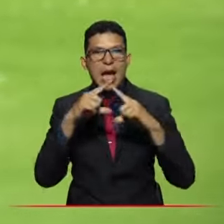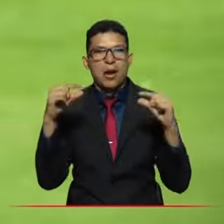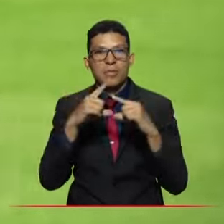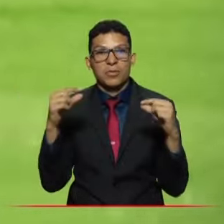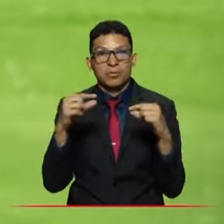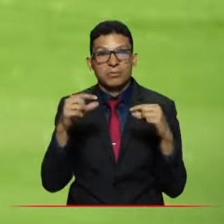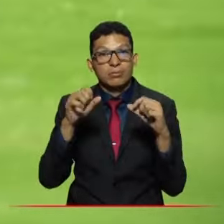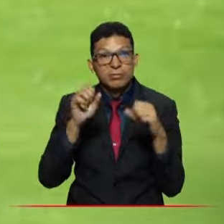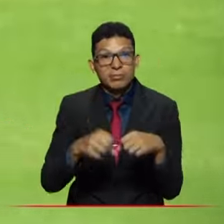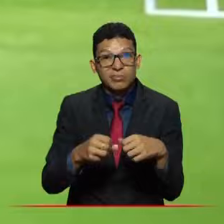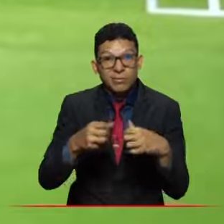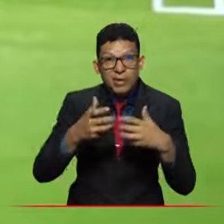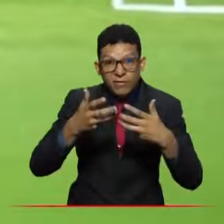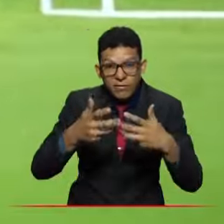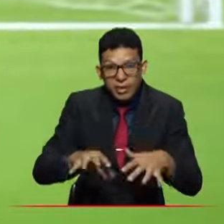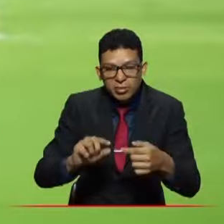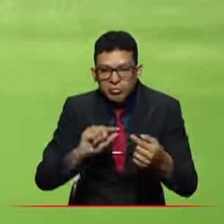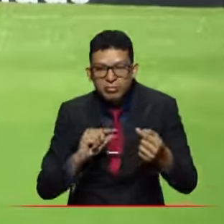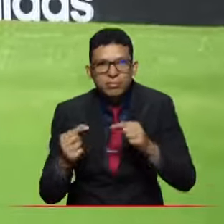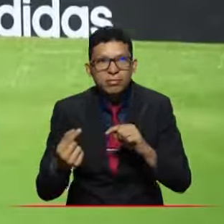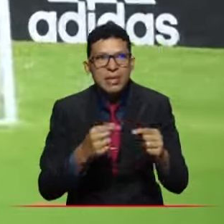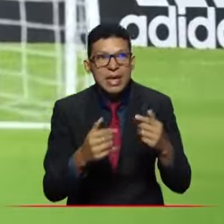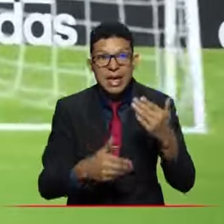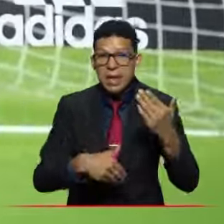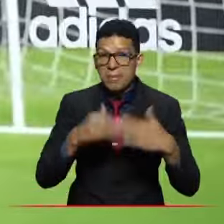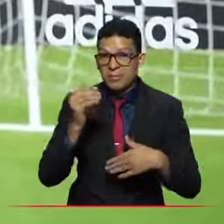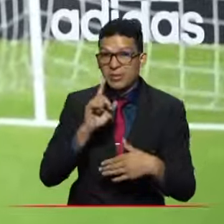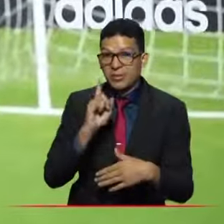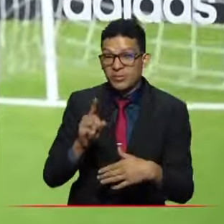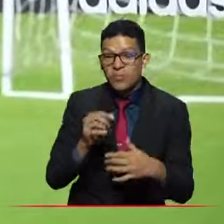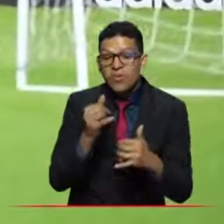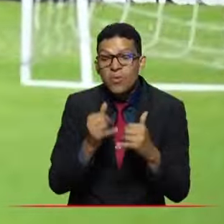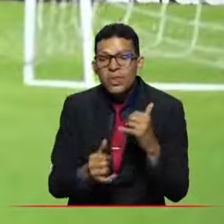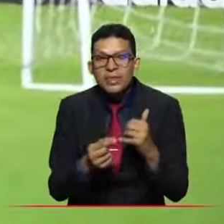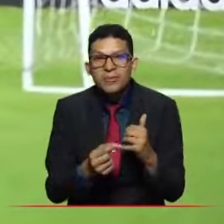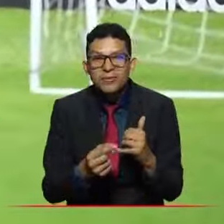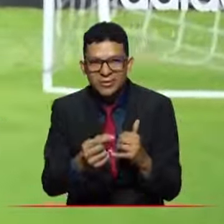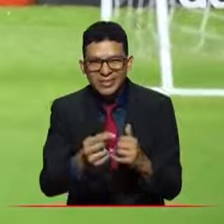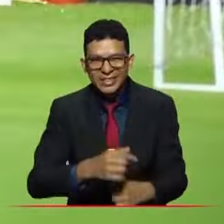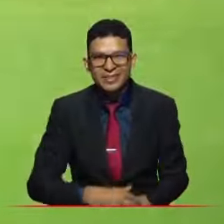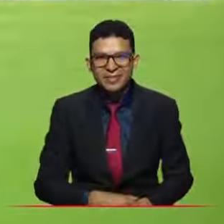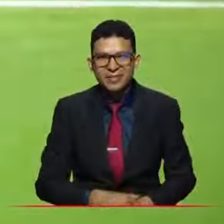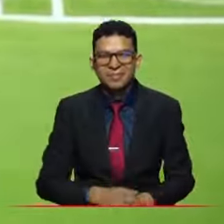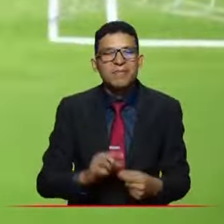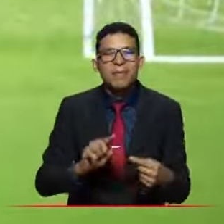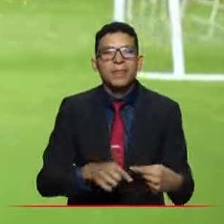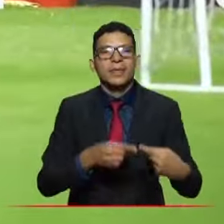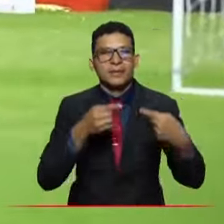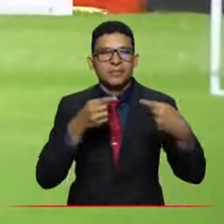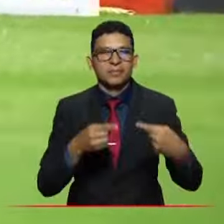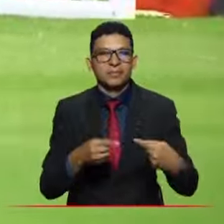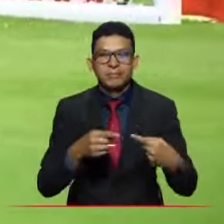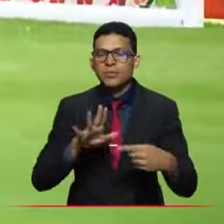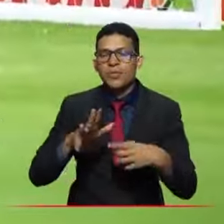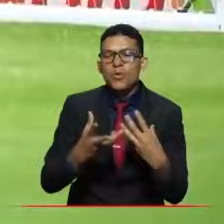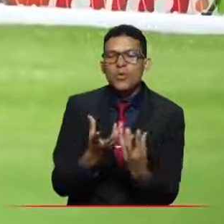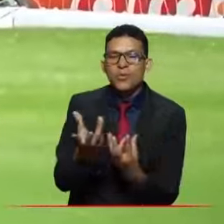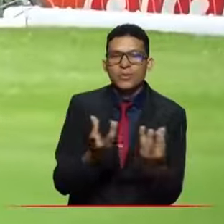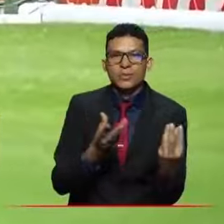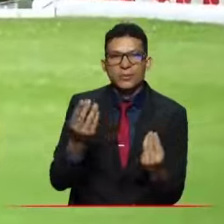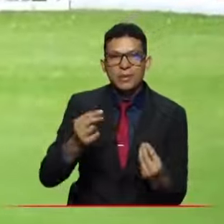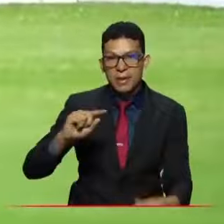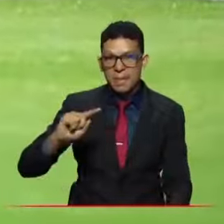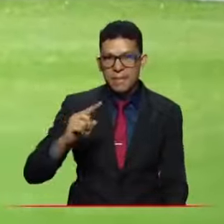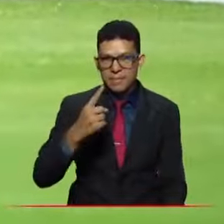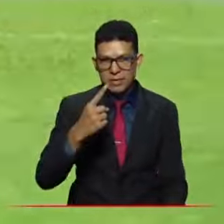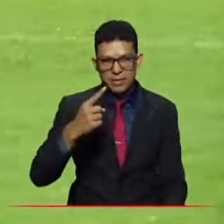de el todos contra todos y entrar a la recta final. En el partido que va a cerrar, los equipos van a terminar en el